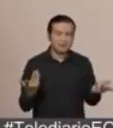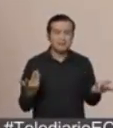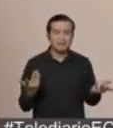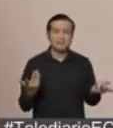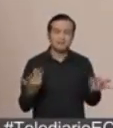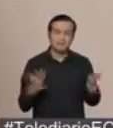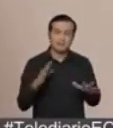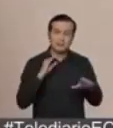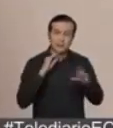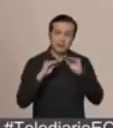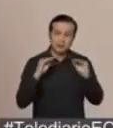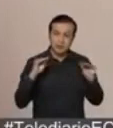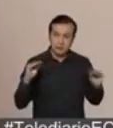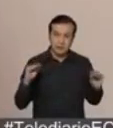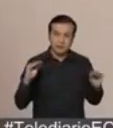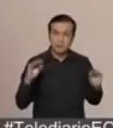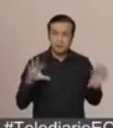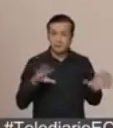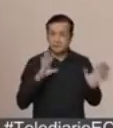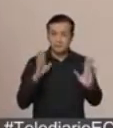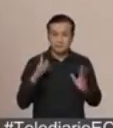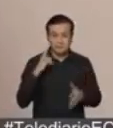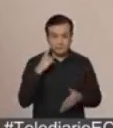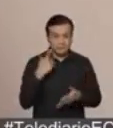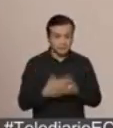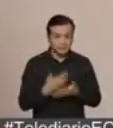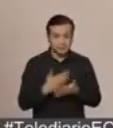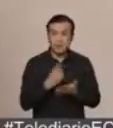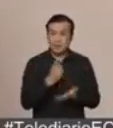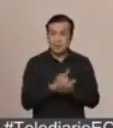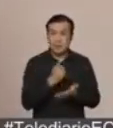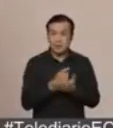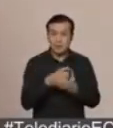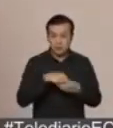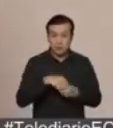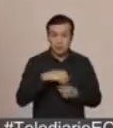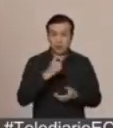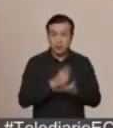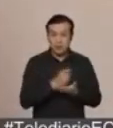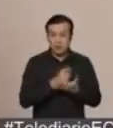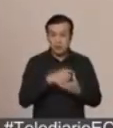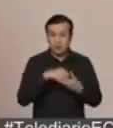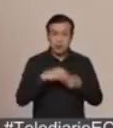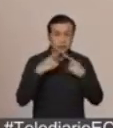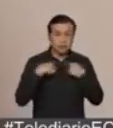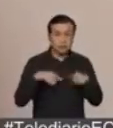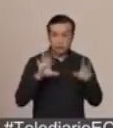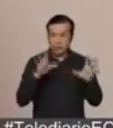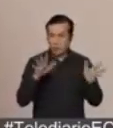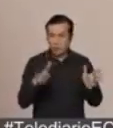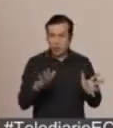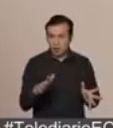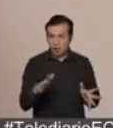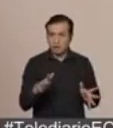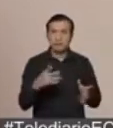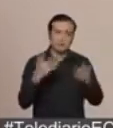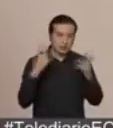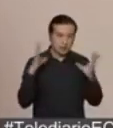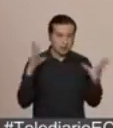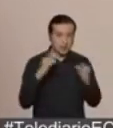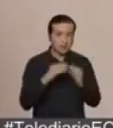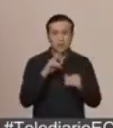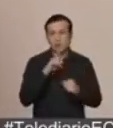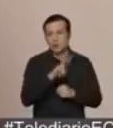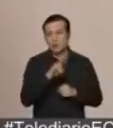esto, no se encuentra el virus en el camarón. La aduana china mismo en sus datos, en su información, menciona que se han tomado alrededor